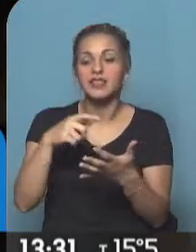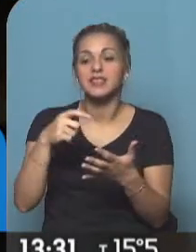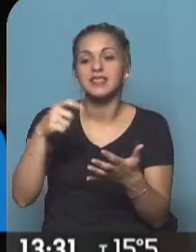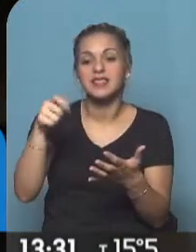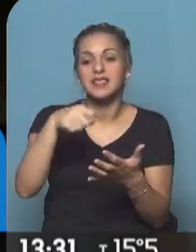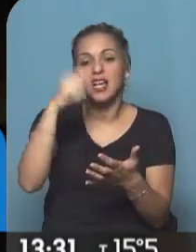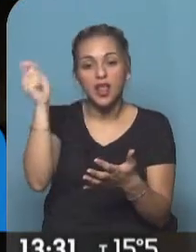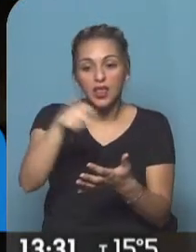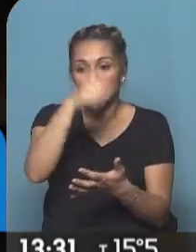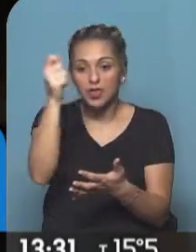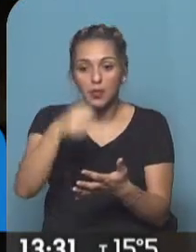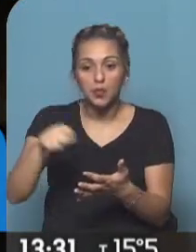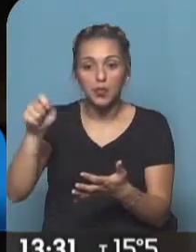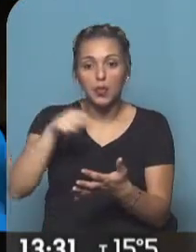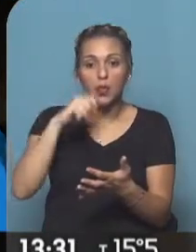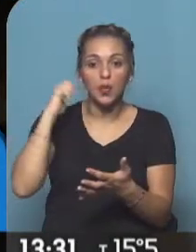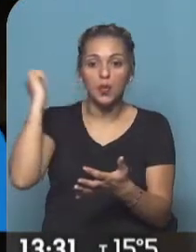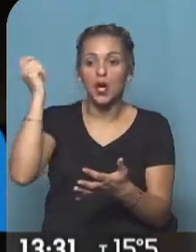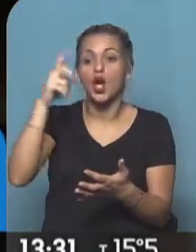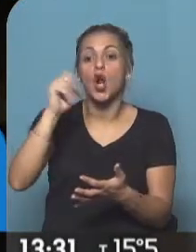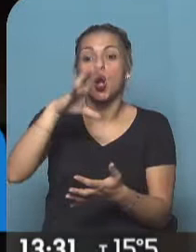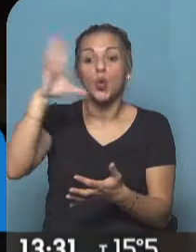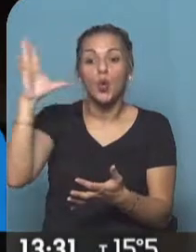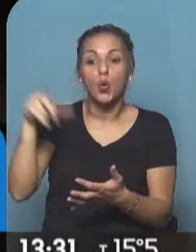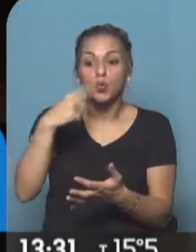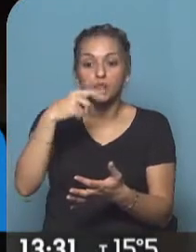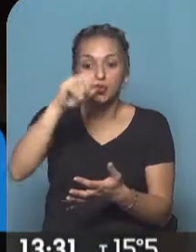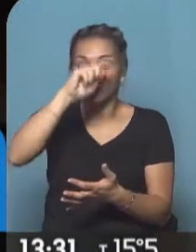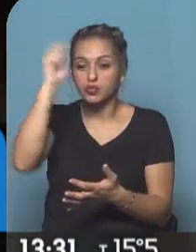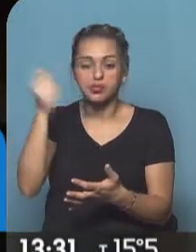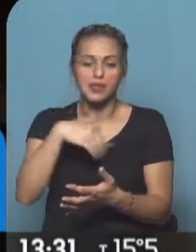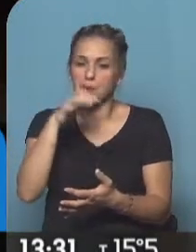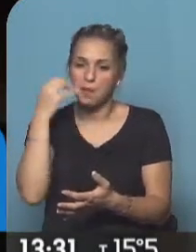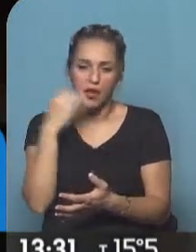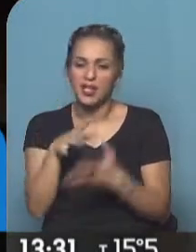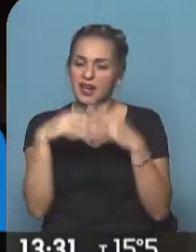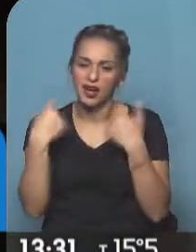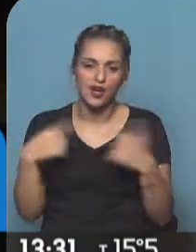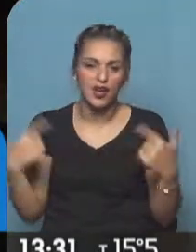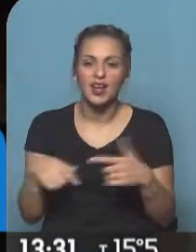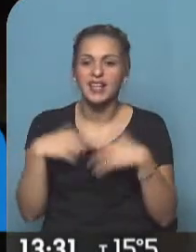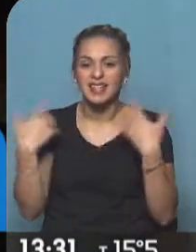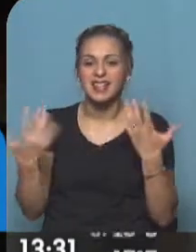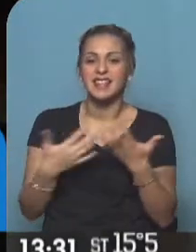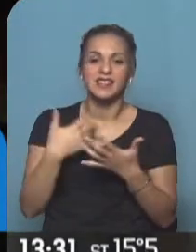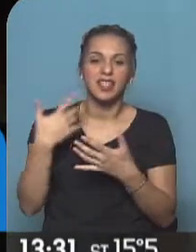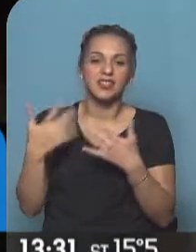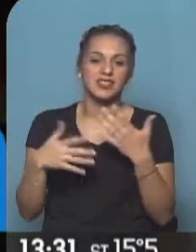empieza a dibujar alrededor suyo con luces lo que quiera, de los colores que quiera. Entonces se va formando una